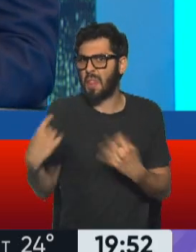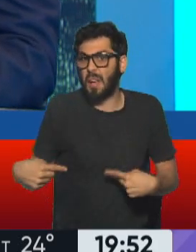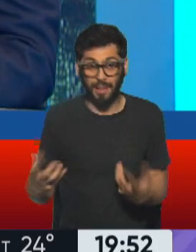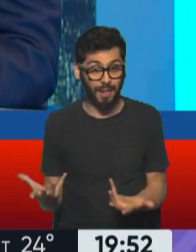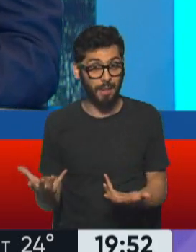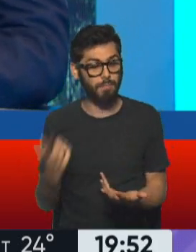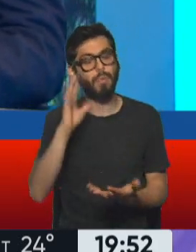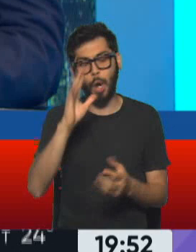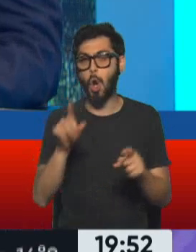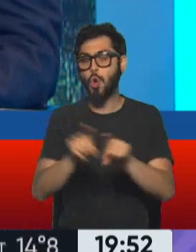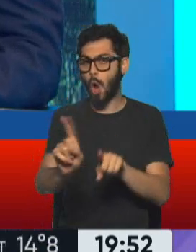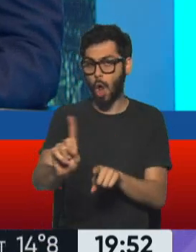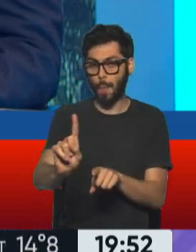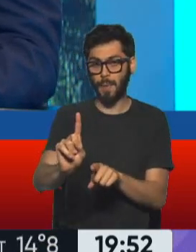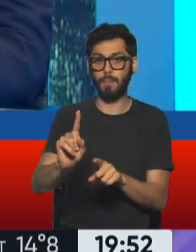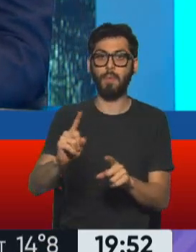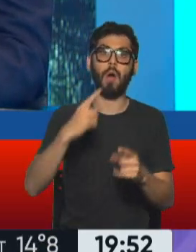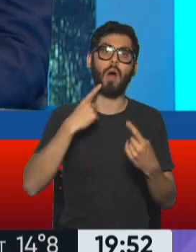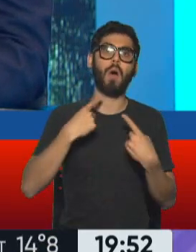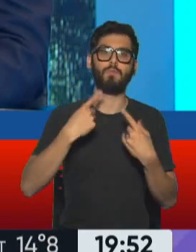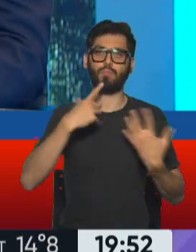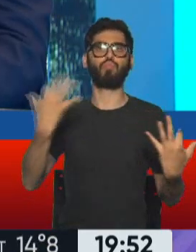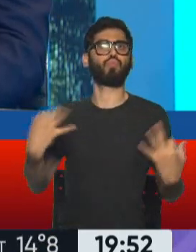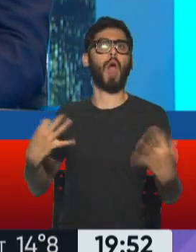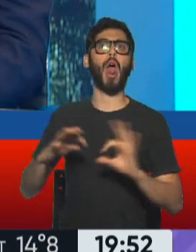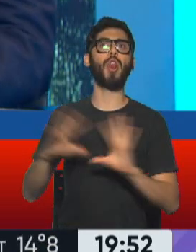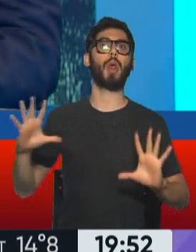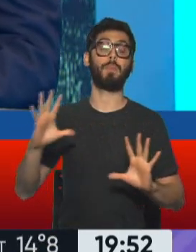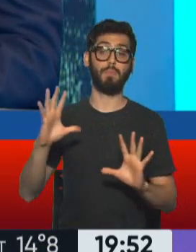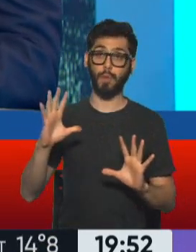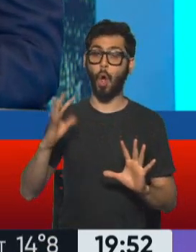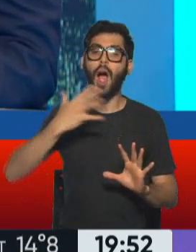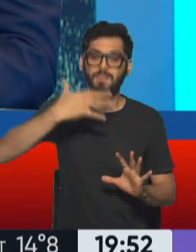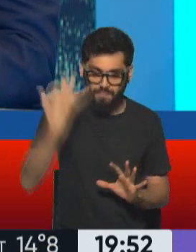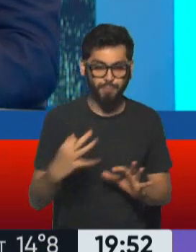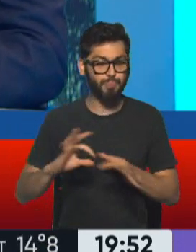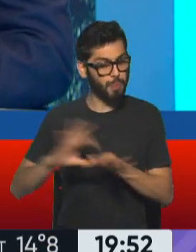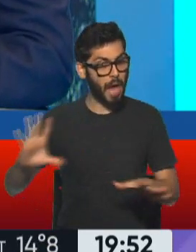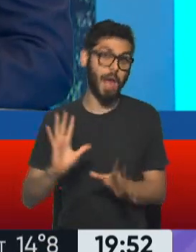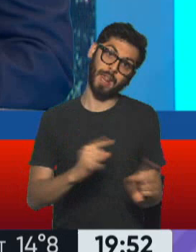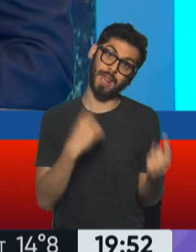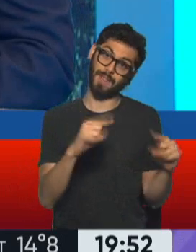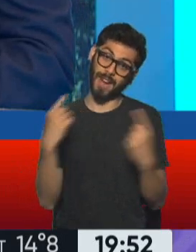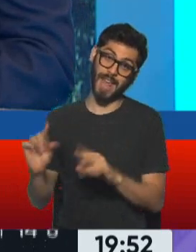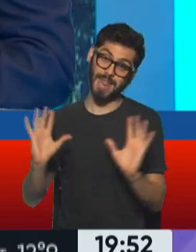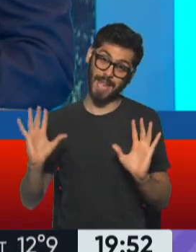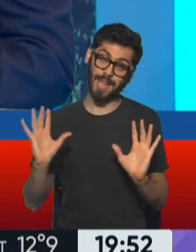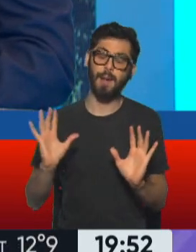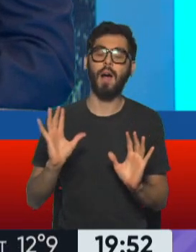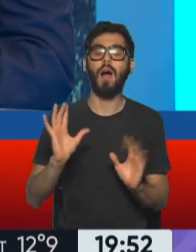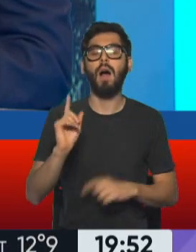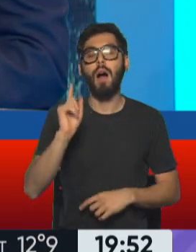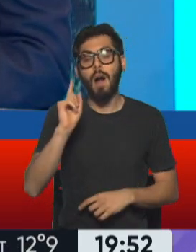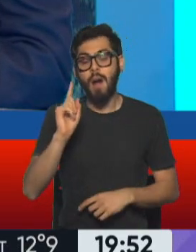no es lo mismo cacarear la independencia que ejercerla realmente. Además, creo que la idea de